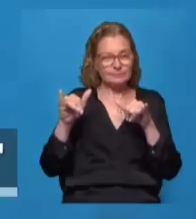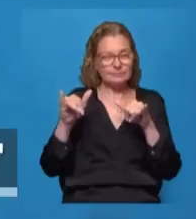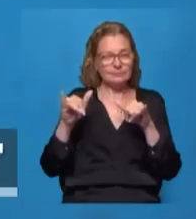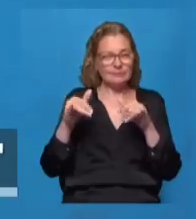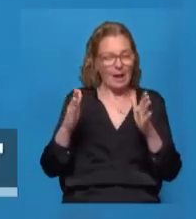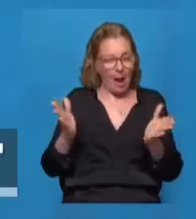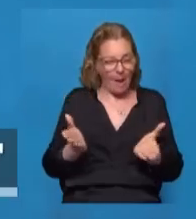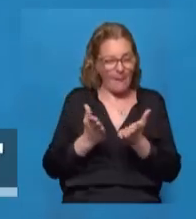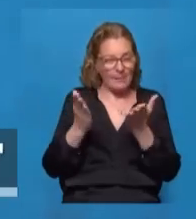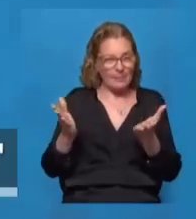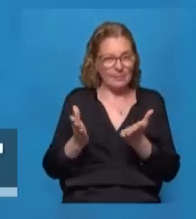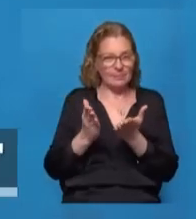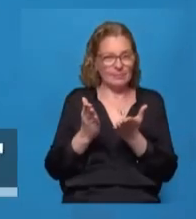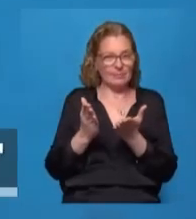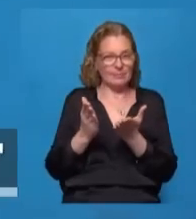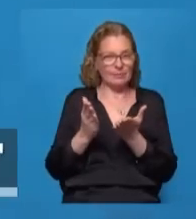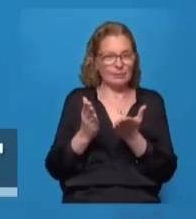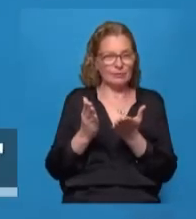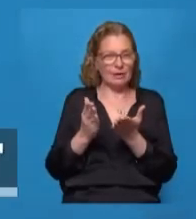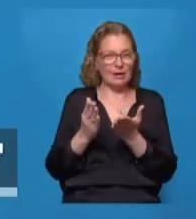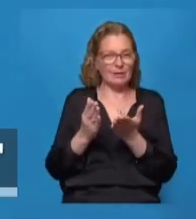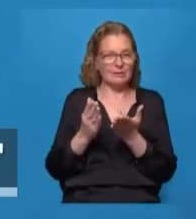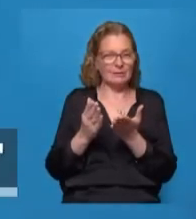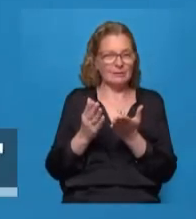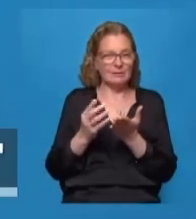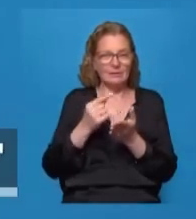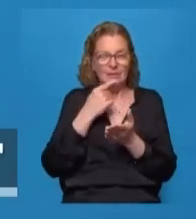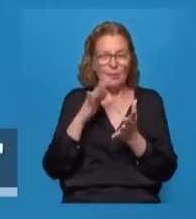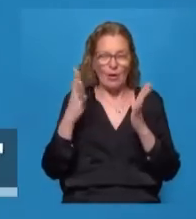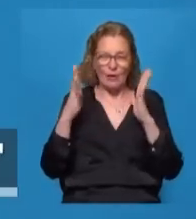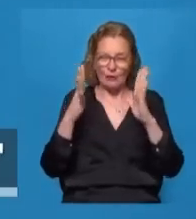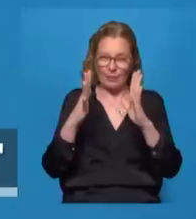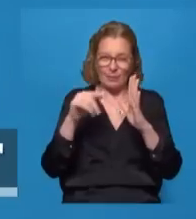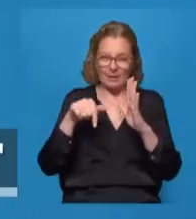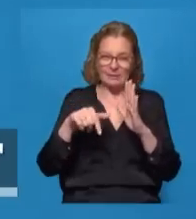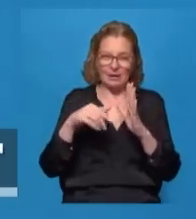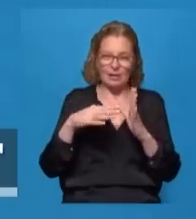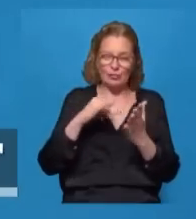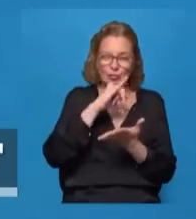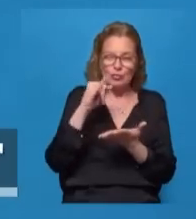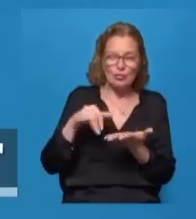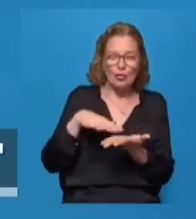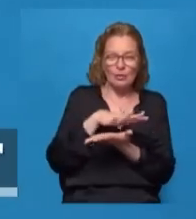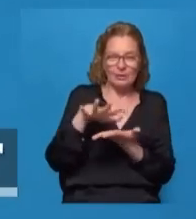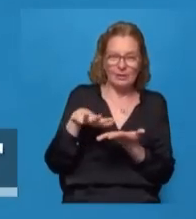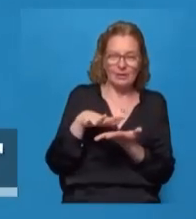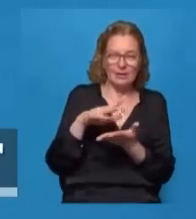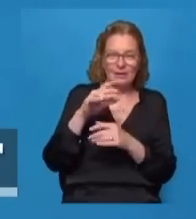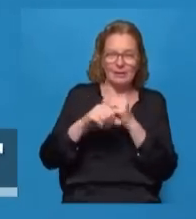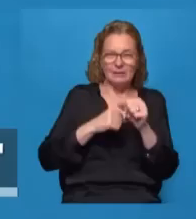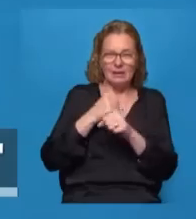impulsar la la el destino forestal para para esta región en